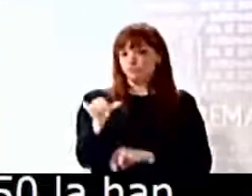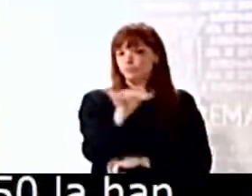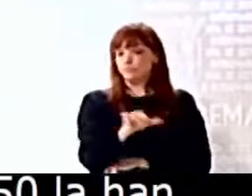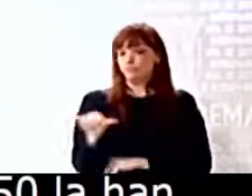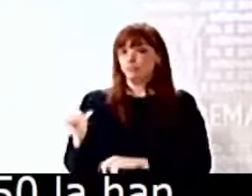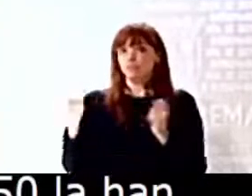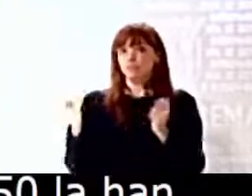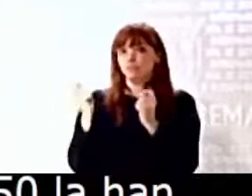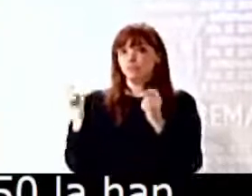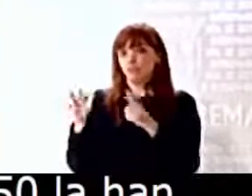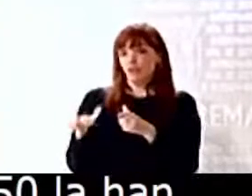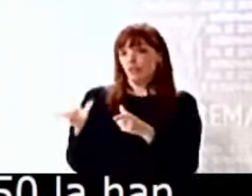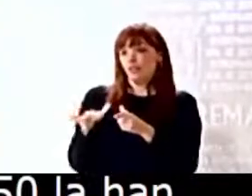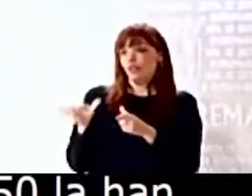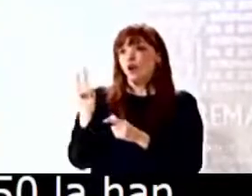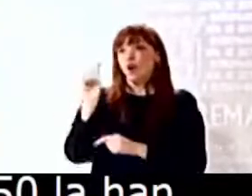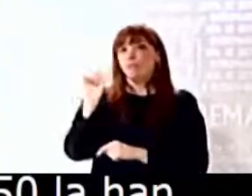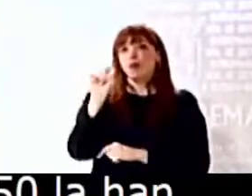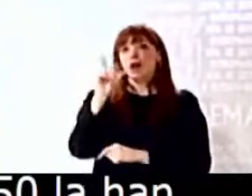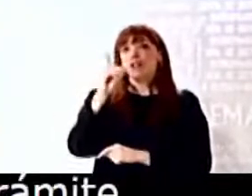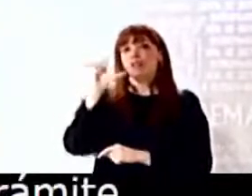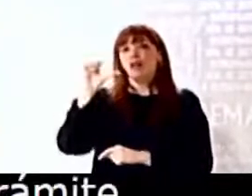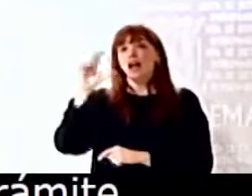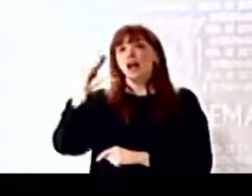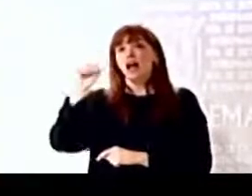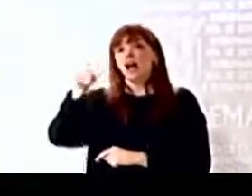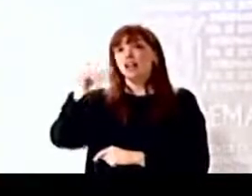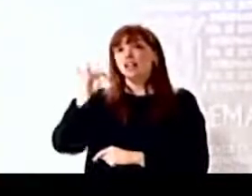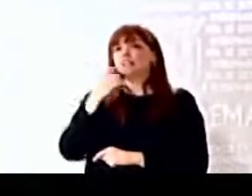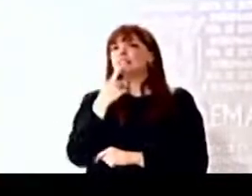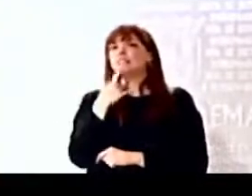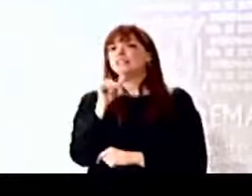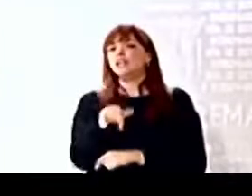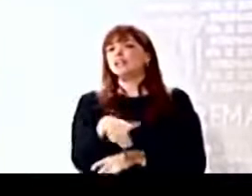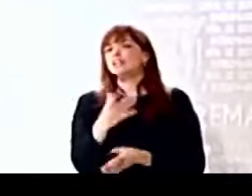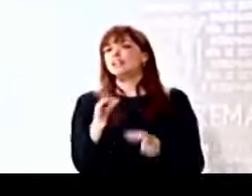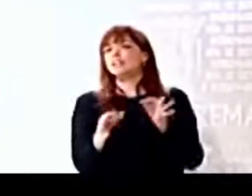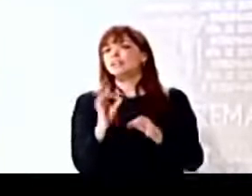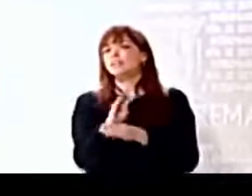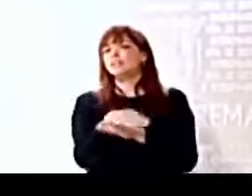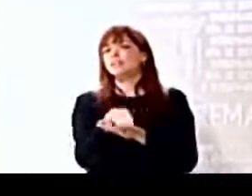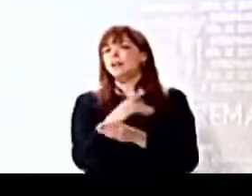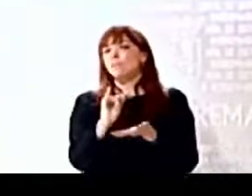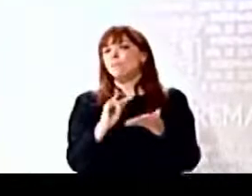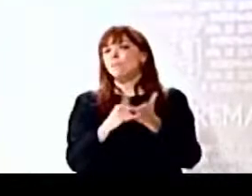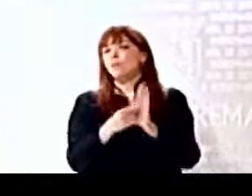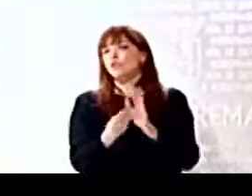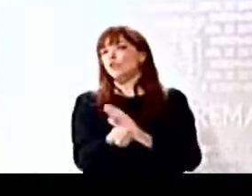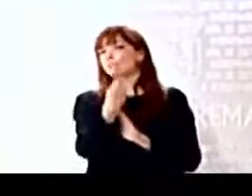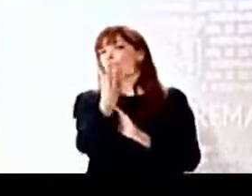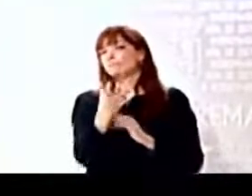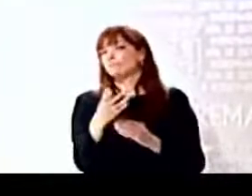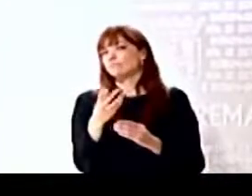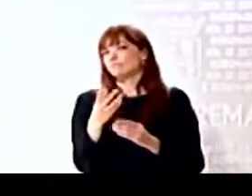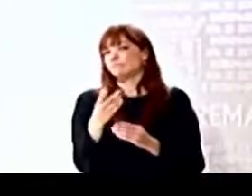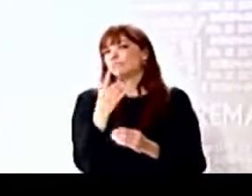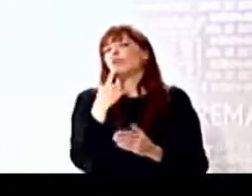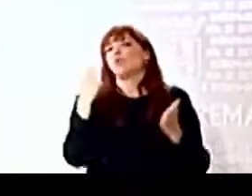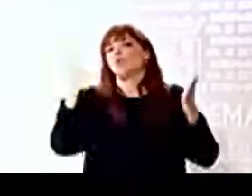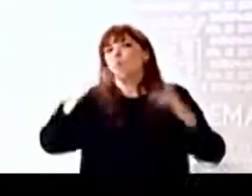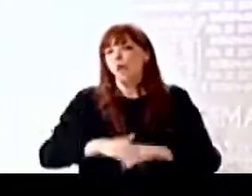de Valdecañas, en algunas declaraciones, han dicho que en Extremadura no hay seguridad jurídica para realizar proyectos. No sé si me va a responder o